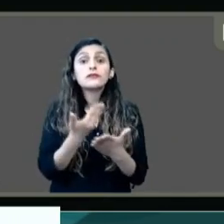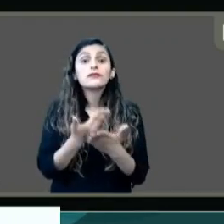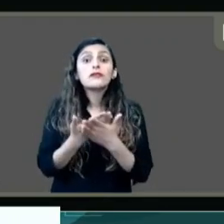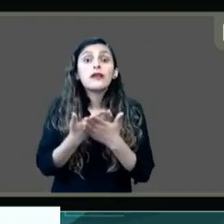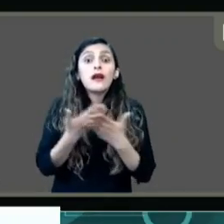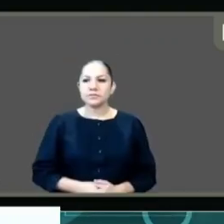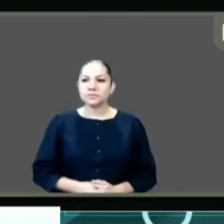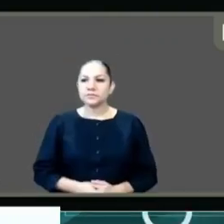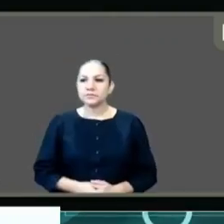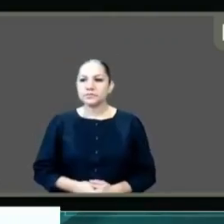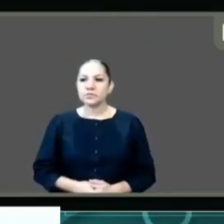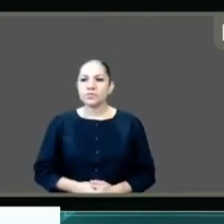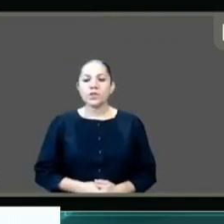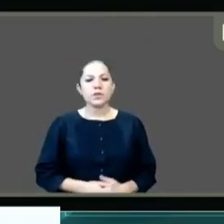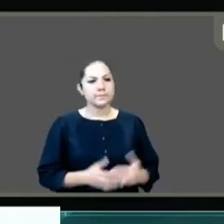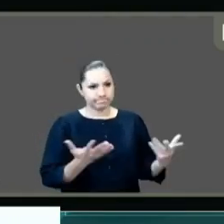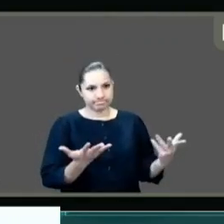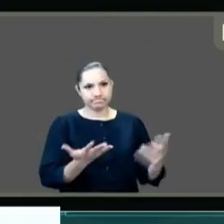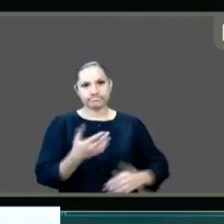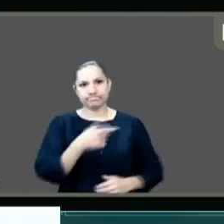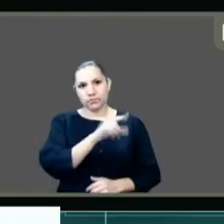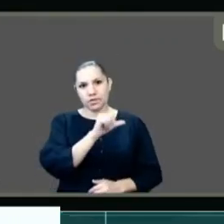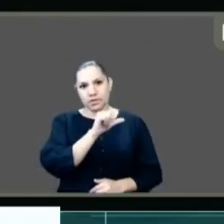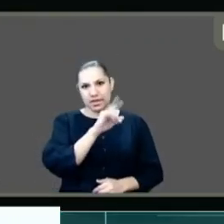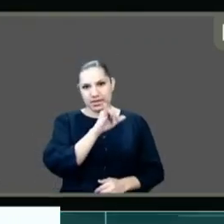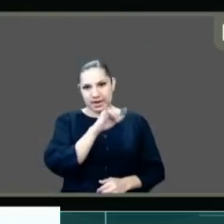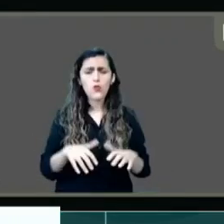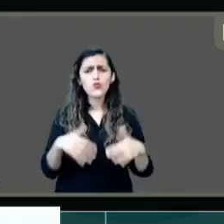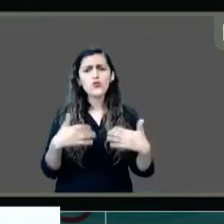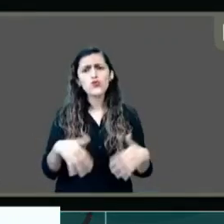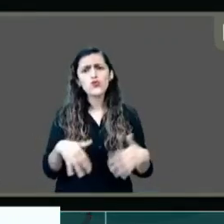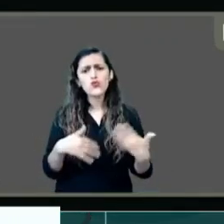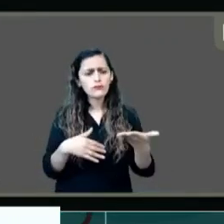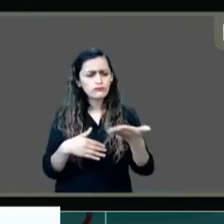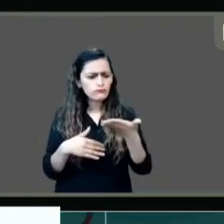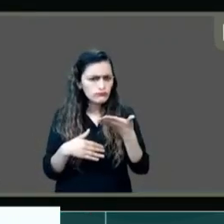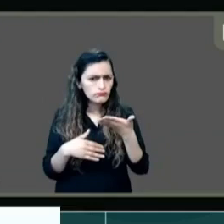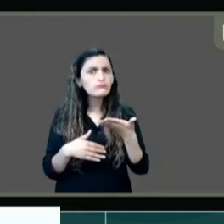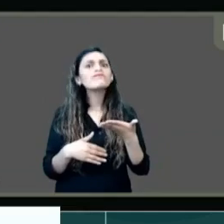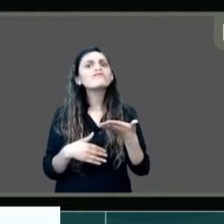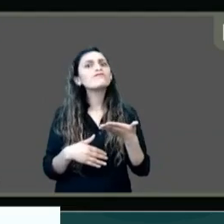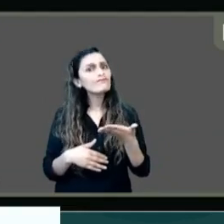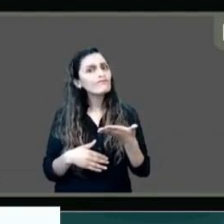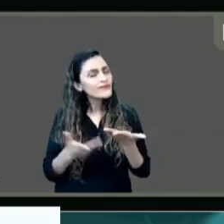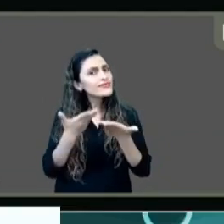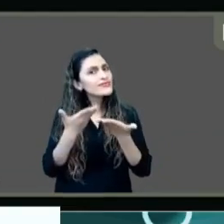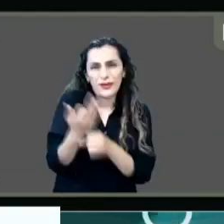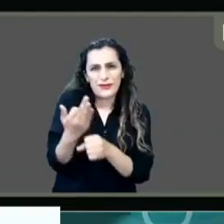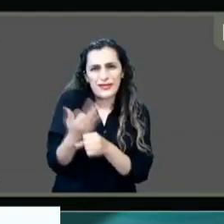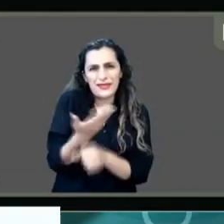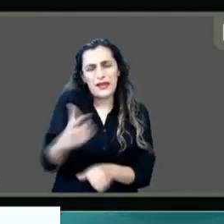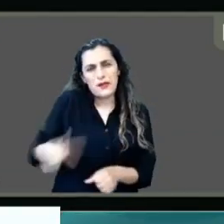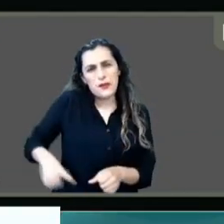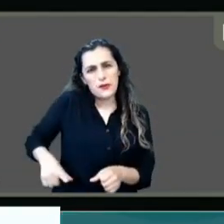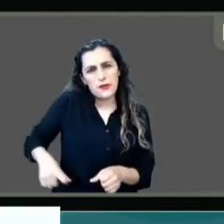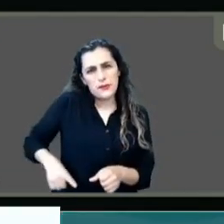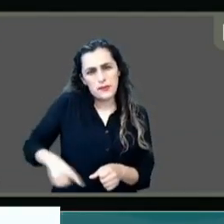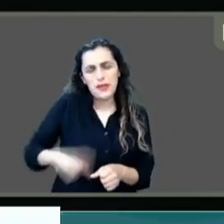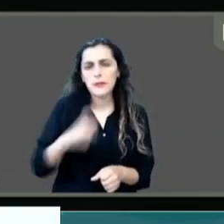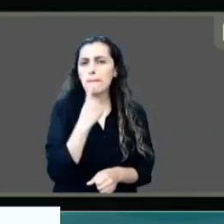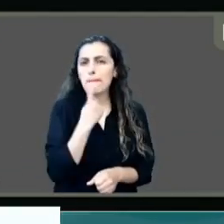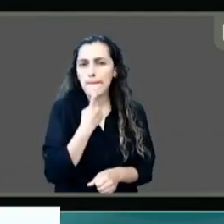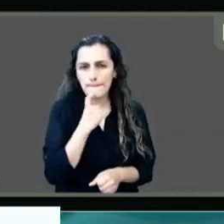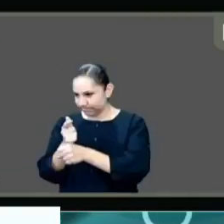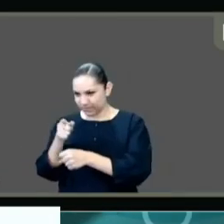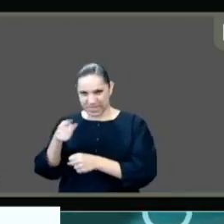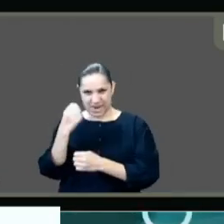calle que incluso cambiaron el patrón de asesinatos de mujeres. El segundo cambio que notamos es que los homicidios de mujeres con arma de